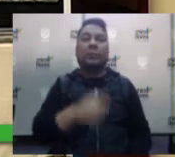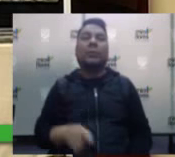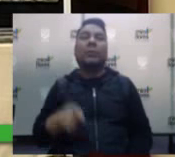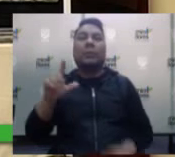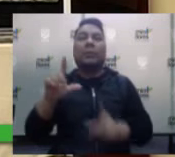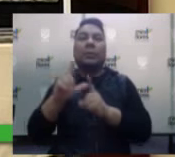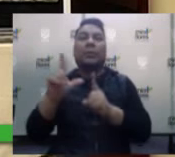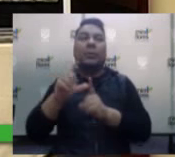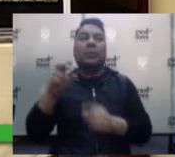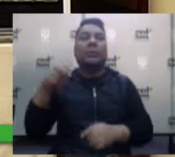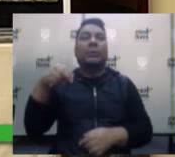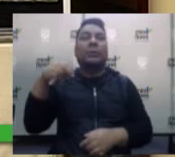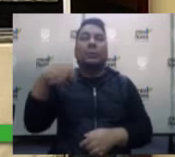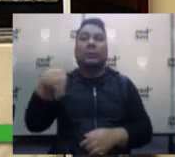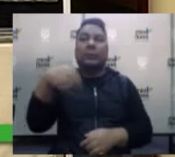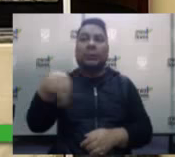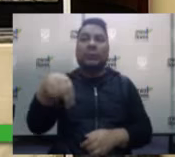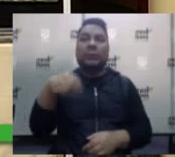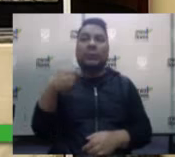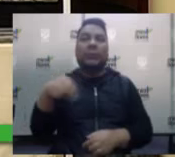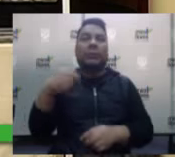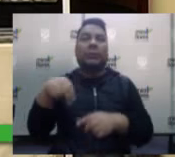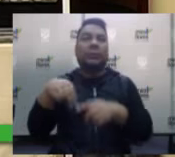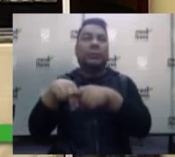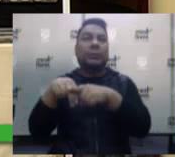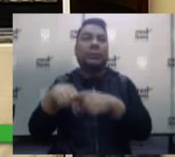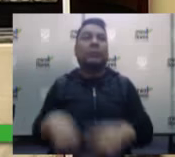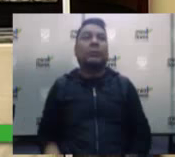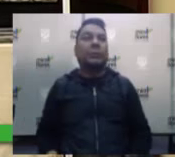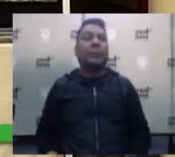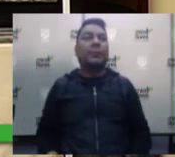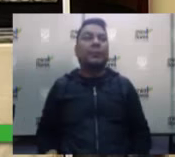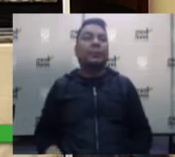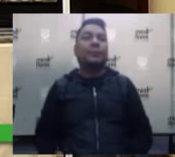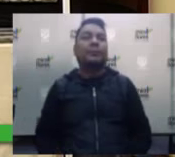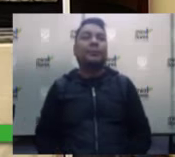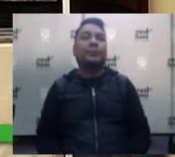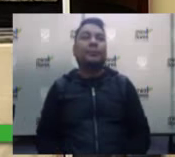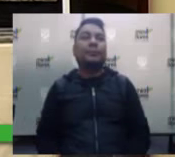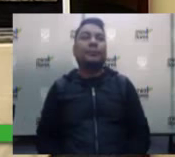Letra Ñ. Ñ. Podemos por el Progreso del Perú.